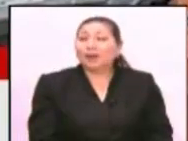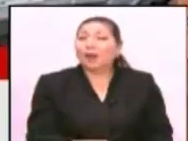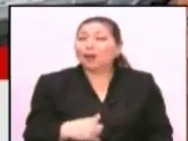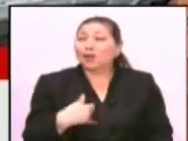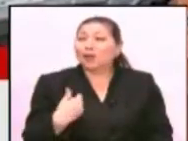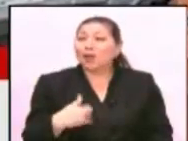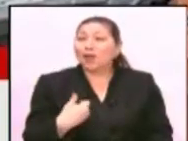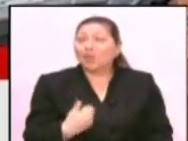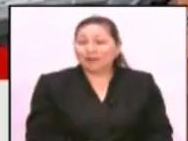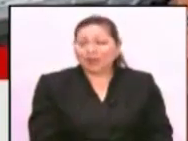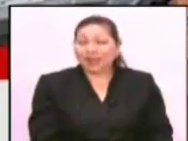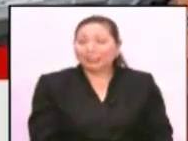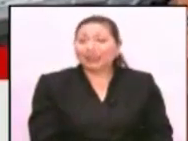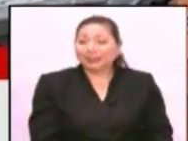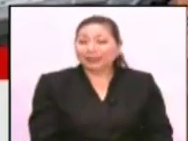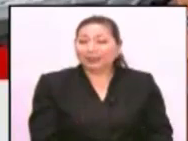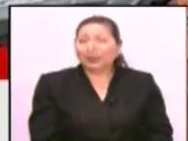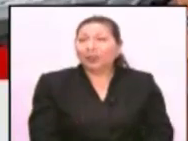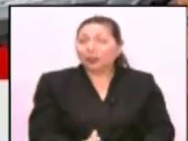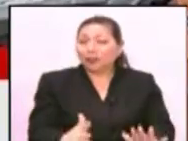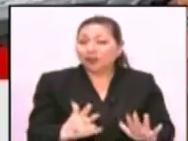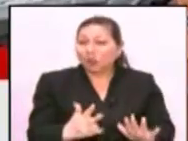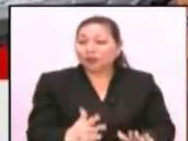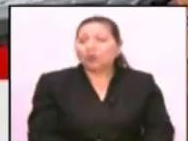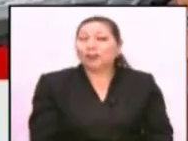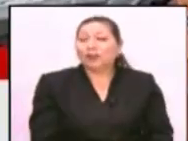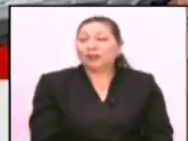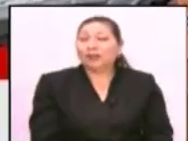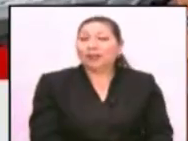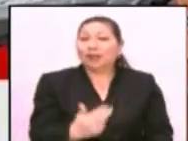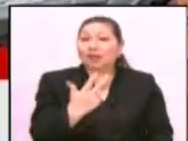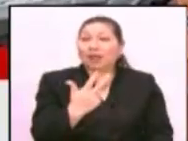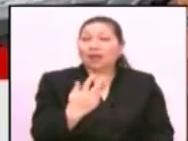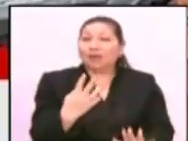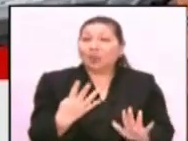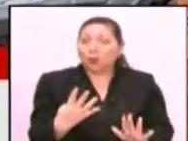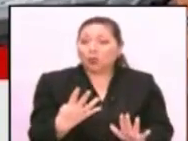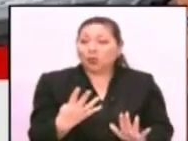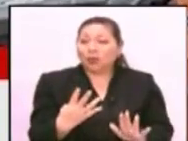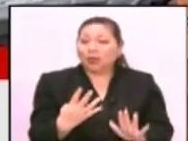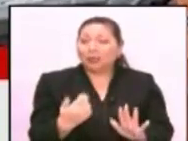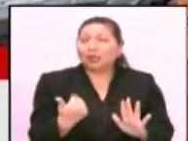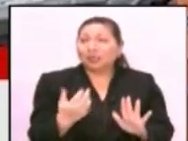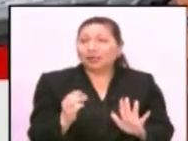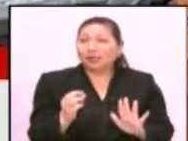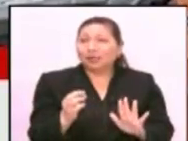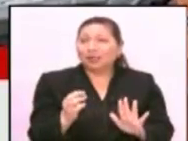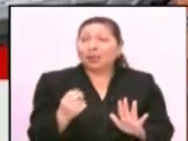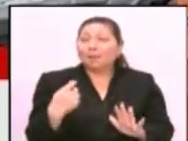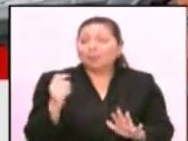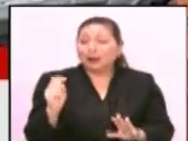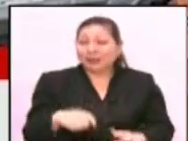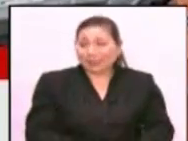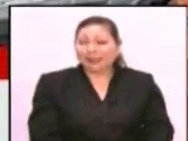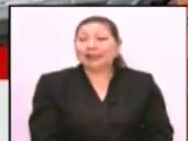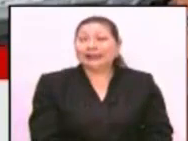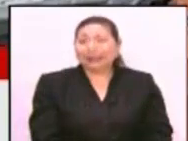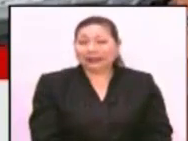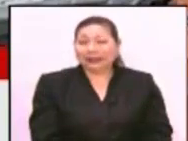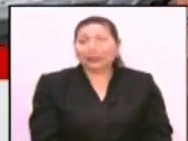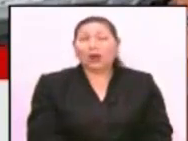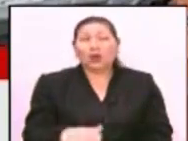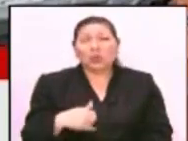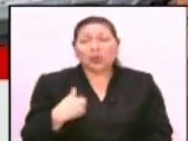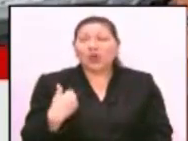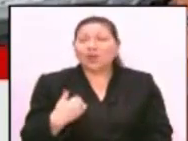joven, muy, muy joven. Entre 18 y 39 años casi bordea el 60% de la población. Es una población muy